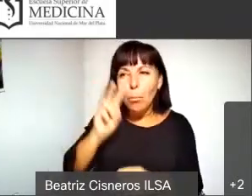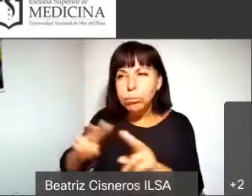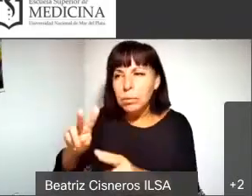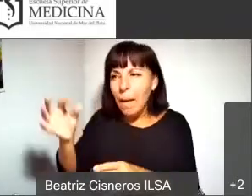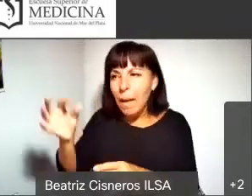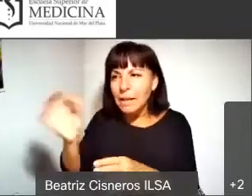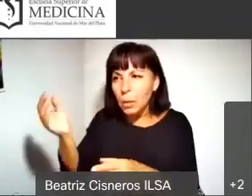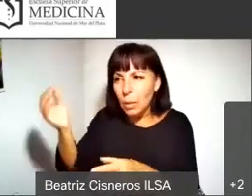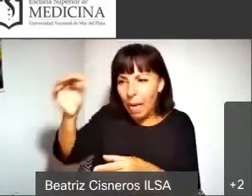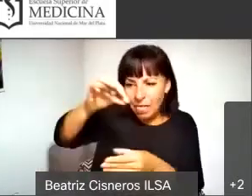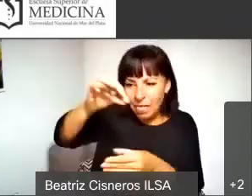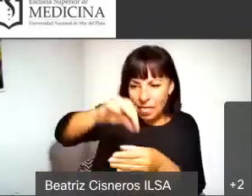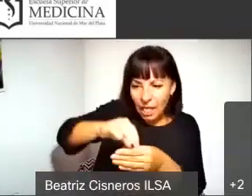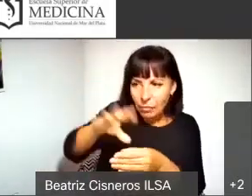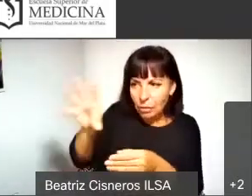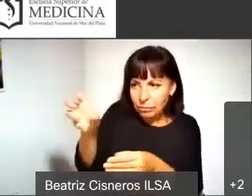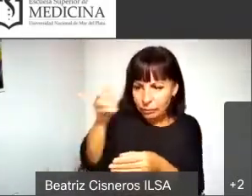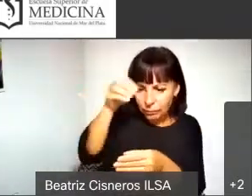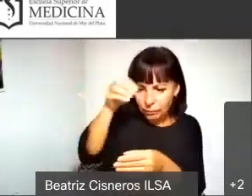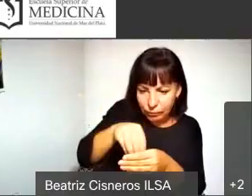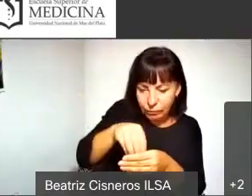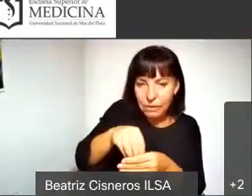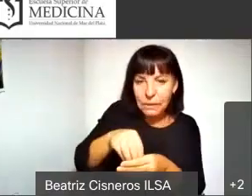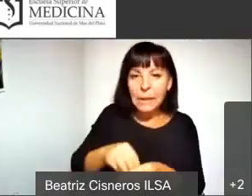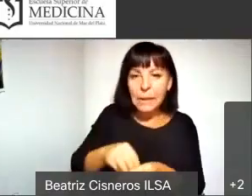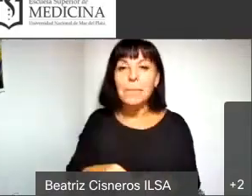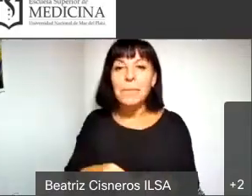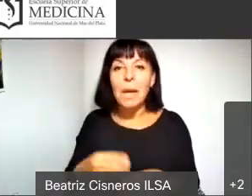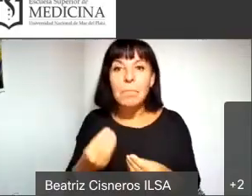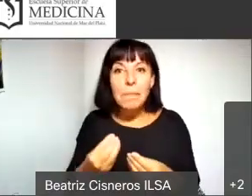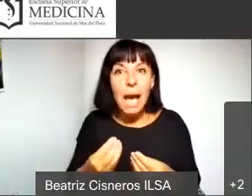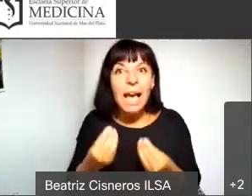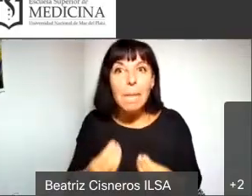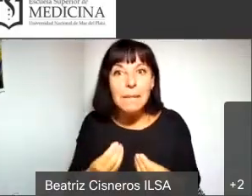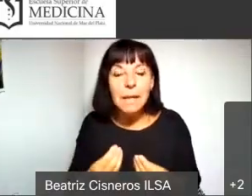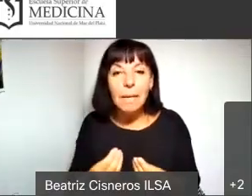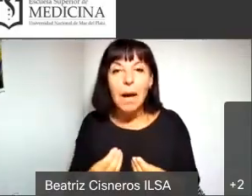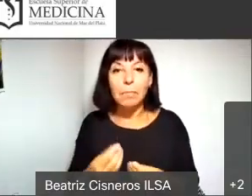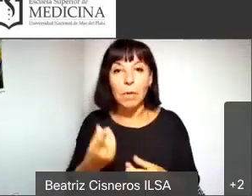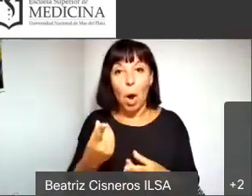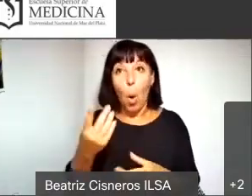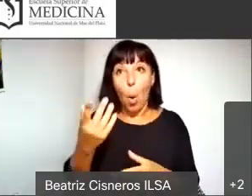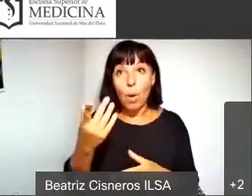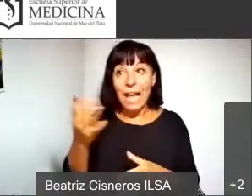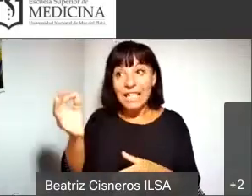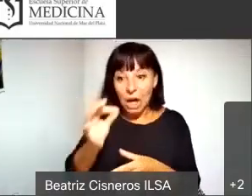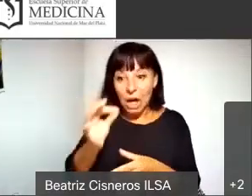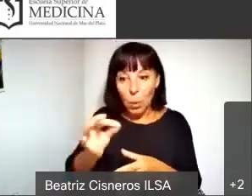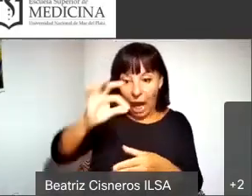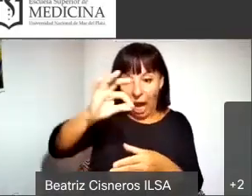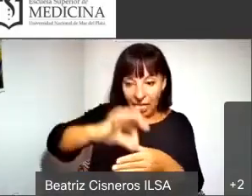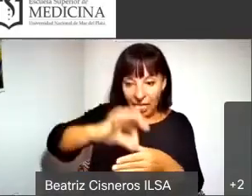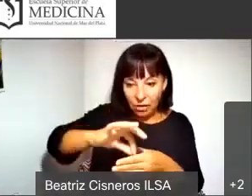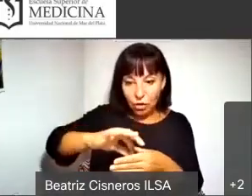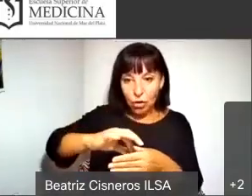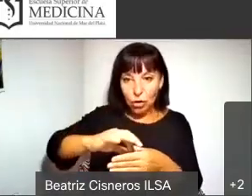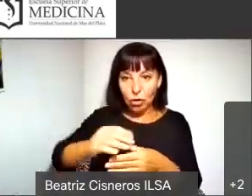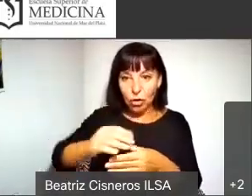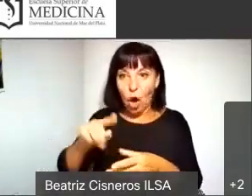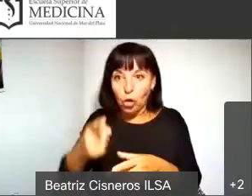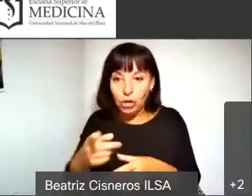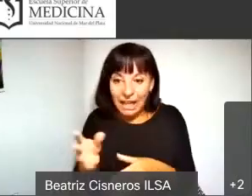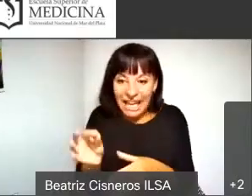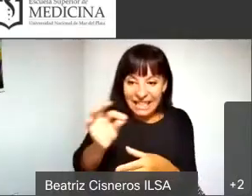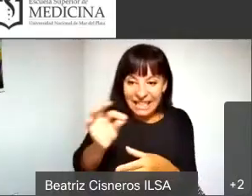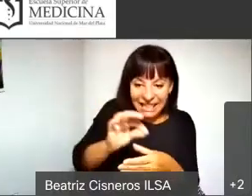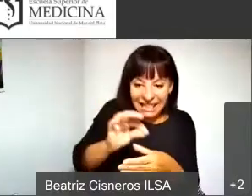cosas. Una de ellas es que esa célula se internalizara y que fuera digerida y que sirviera